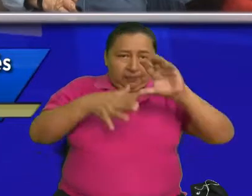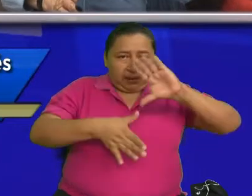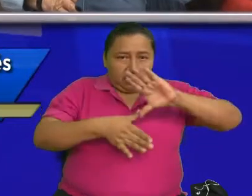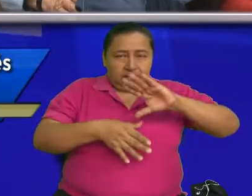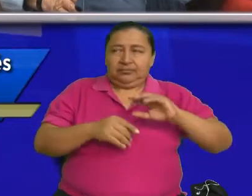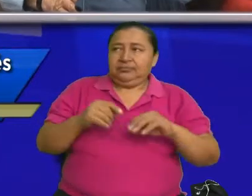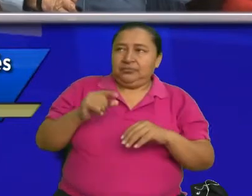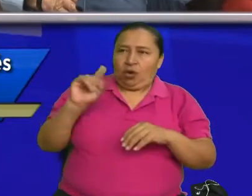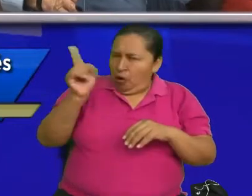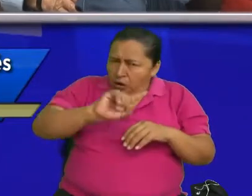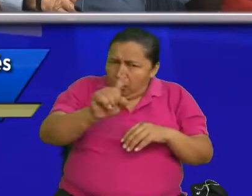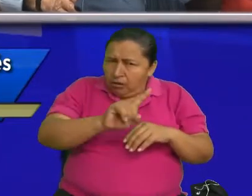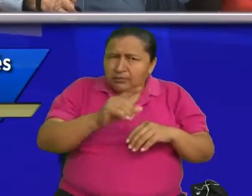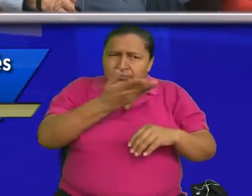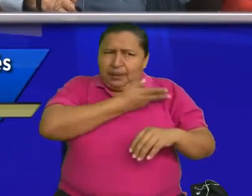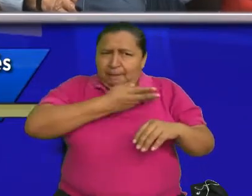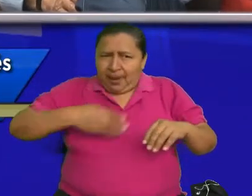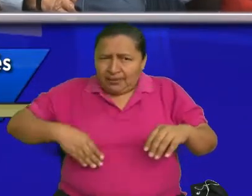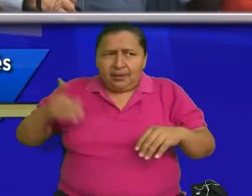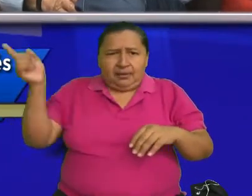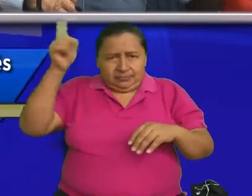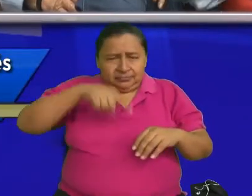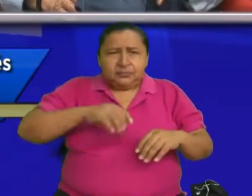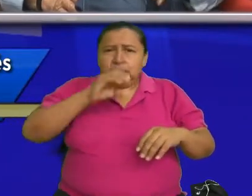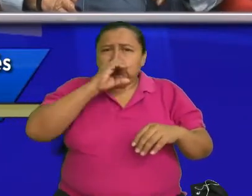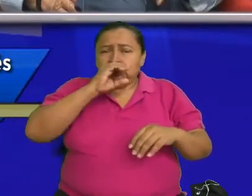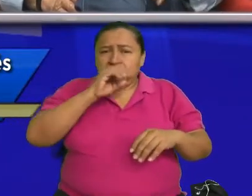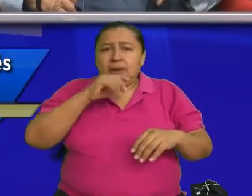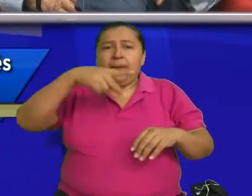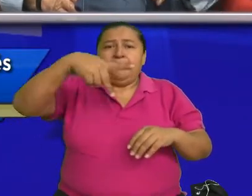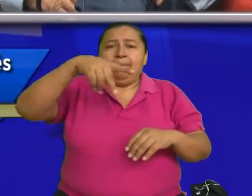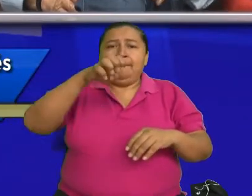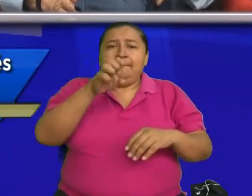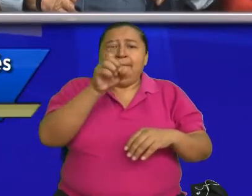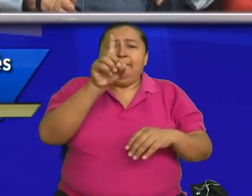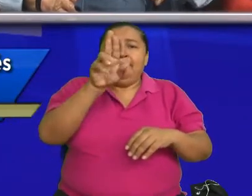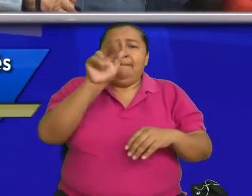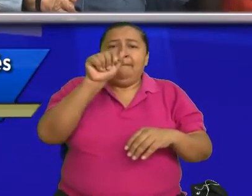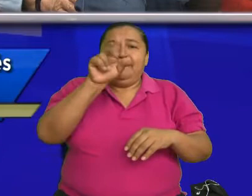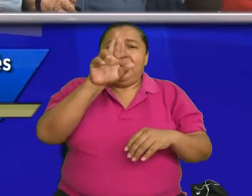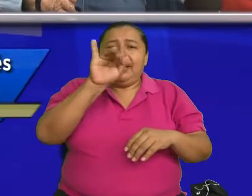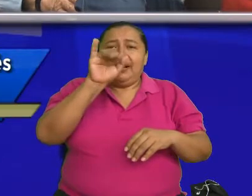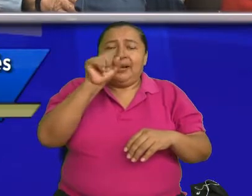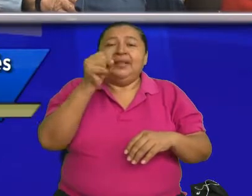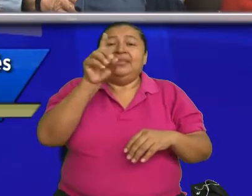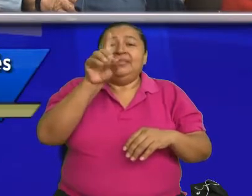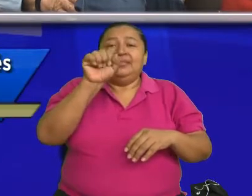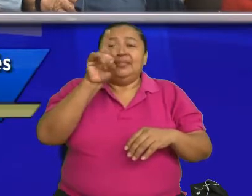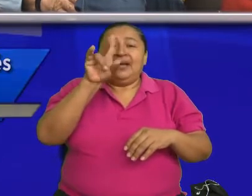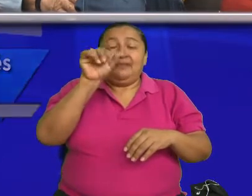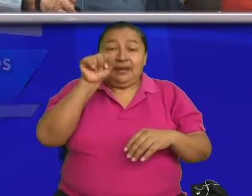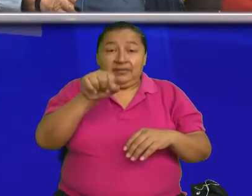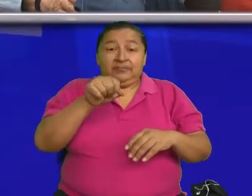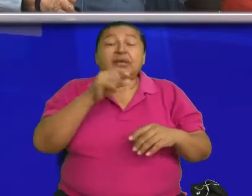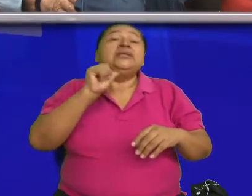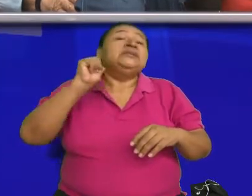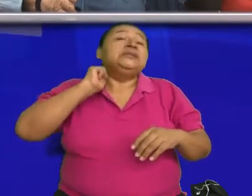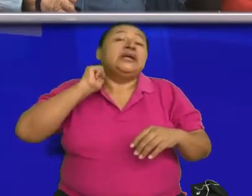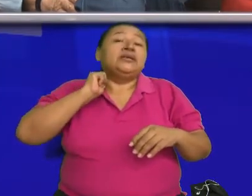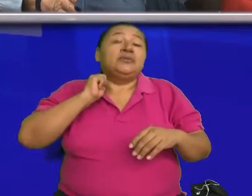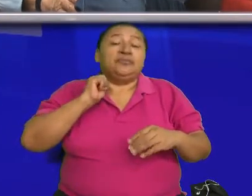España. Ok. De España vino. Lo trajo Pedro Arias Dávila, era el gobernador de Nicaragua. Entonces ahí tenés cerdo, la yuca